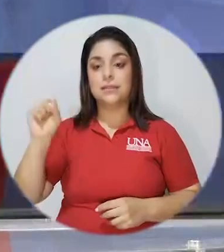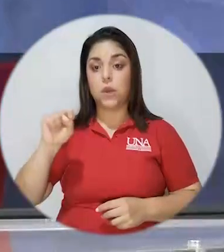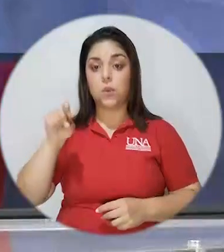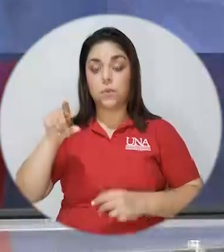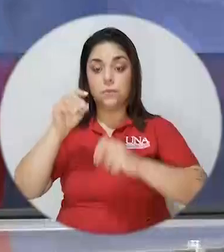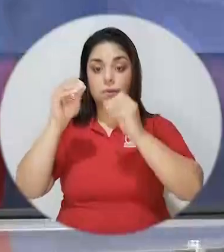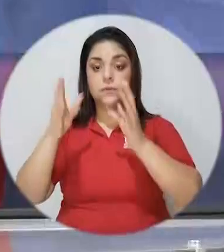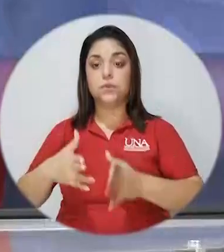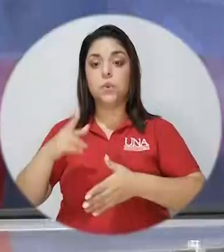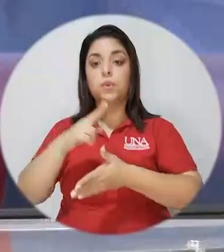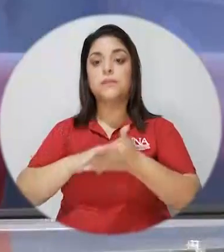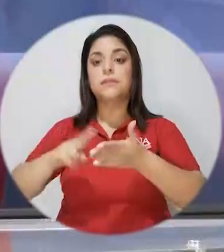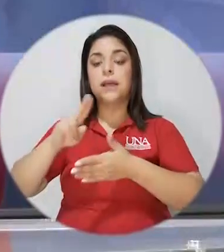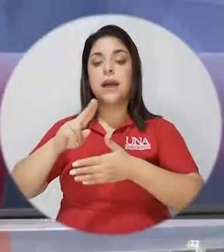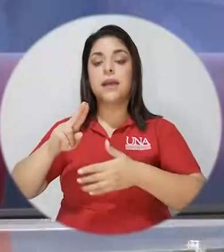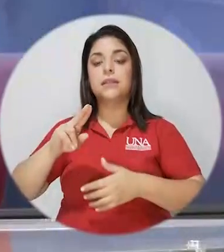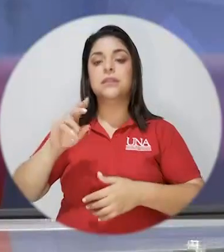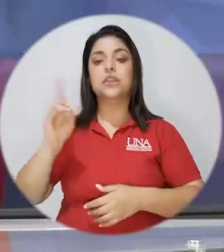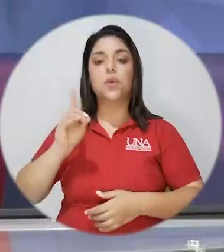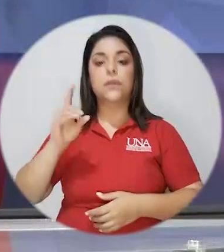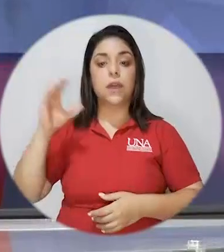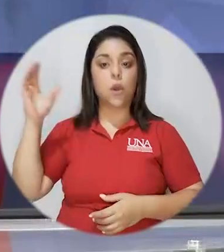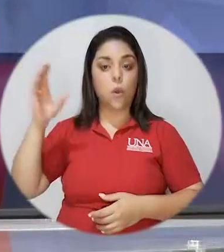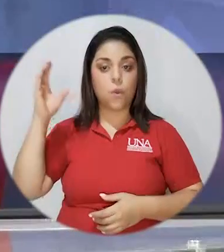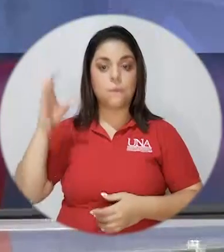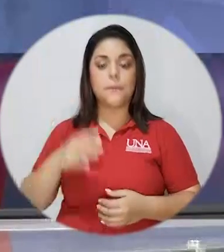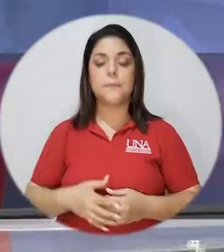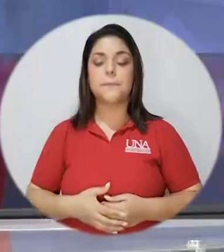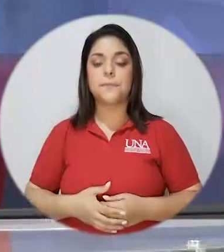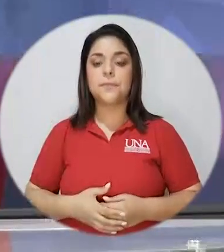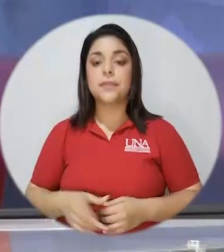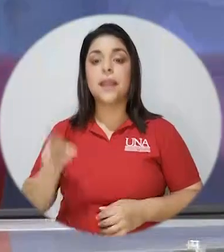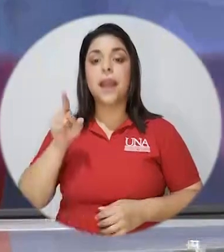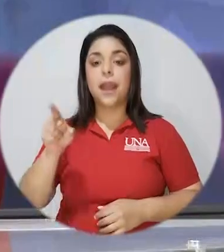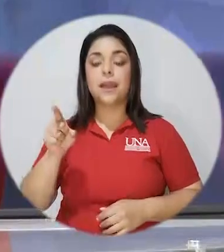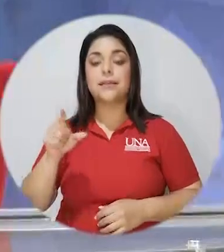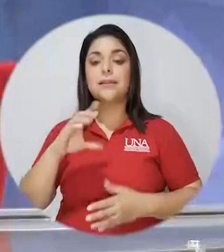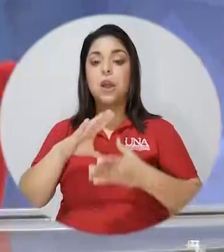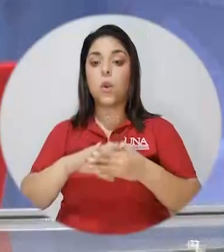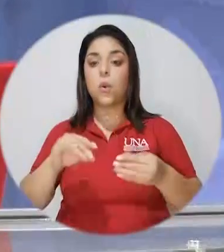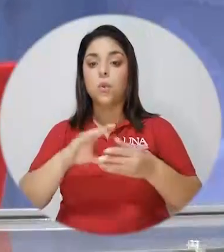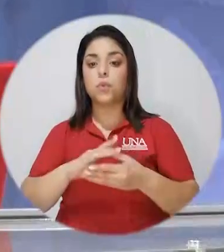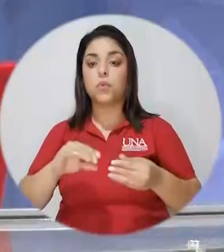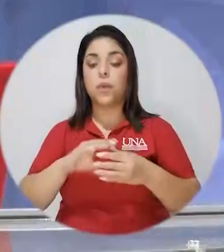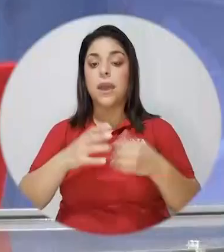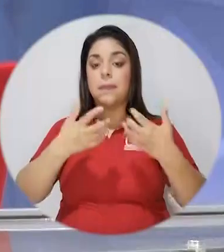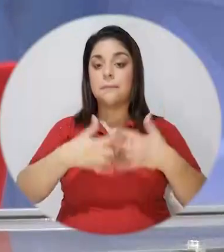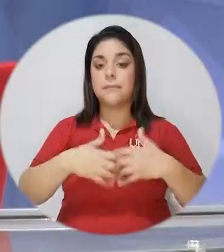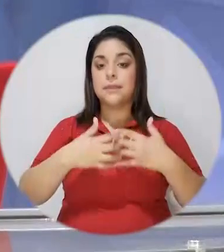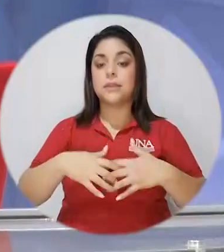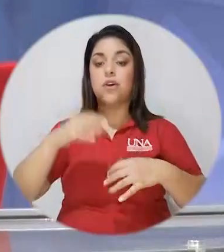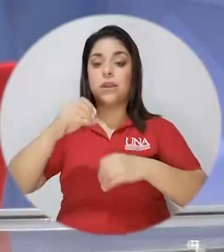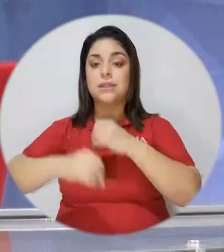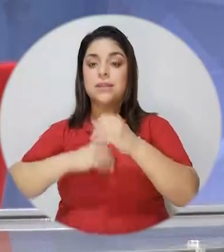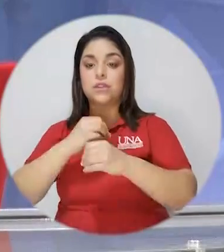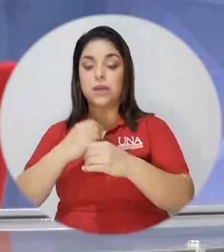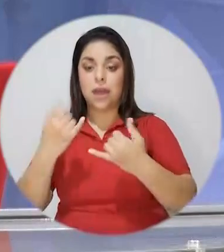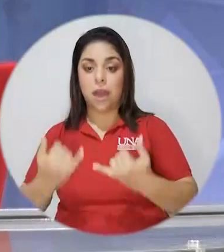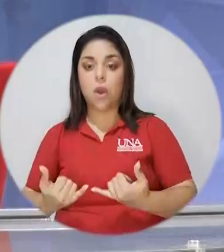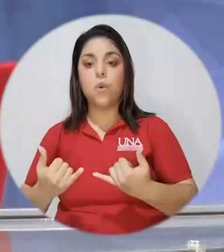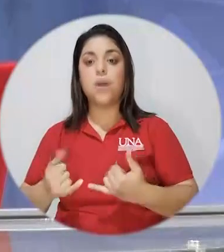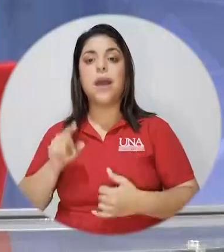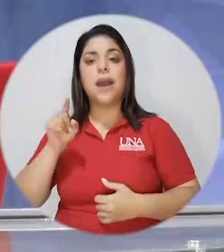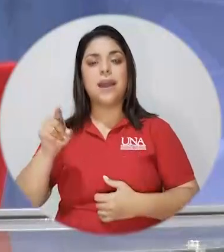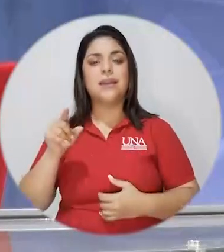docente de la Universidad de Antioquia de Colombia, quien nos comentó que la empresa y las organizaciones de hoy le dan